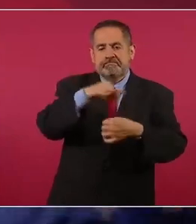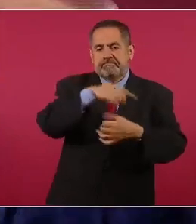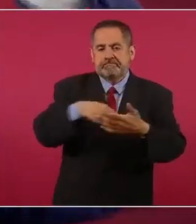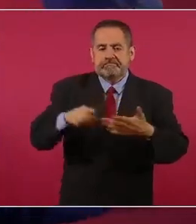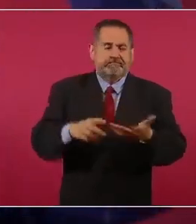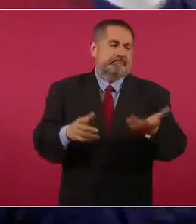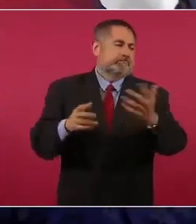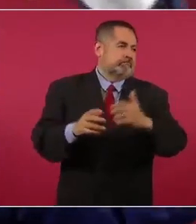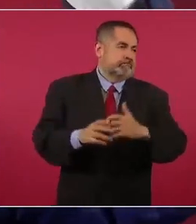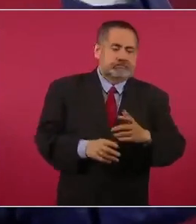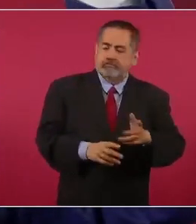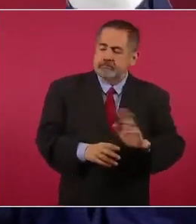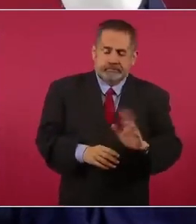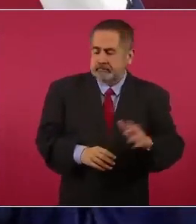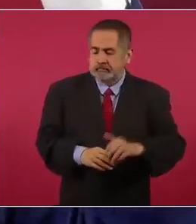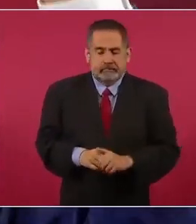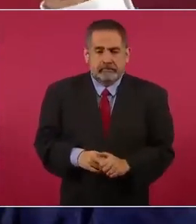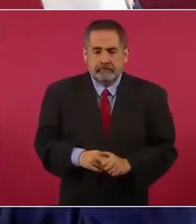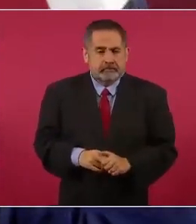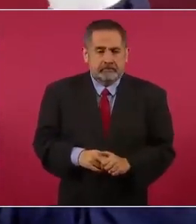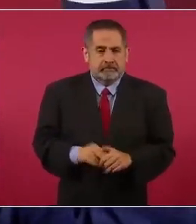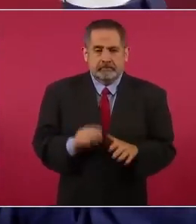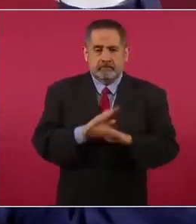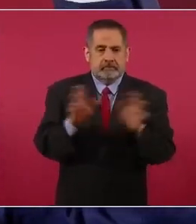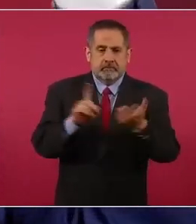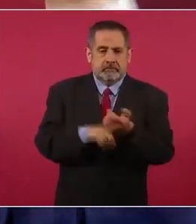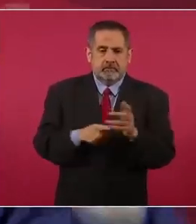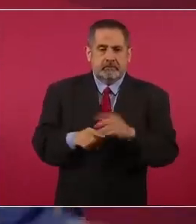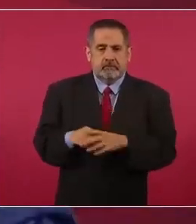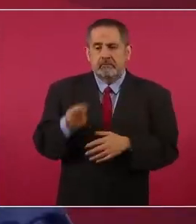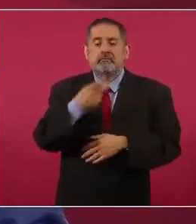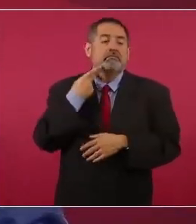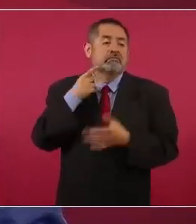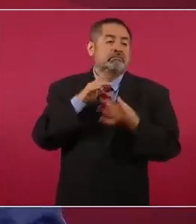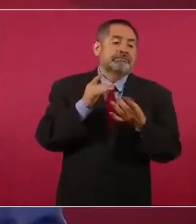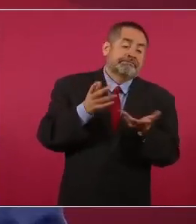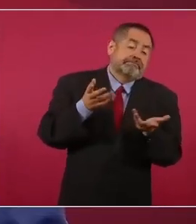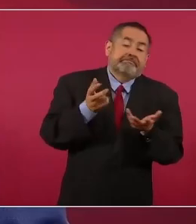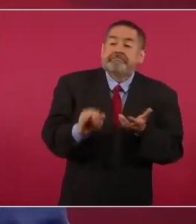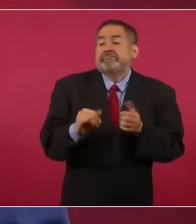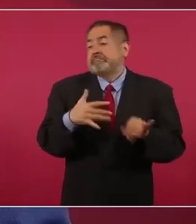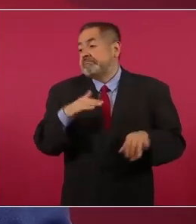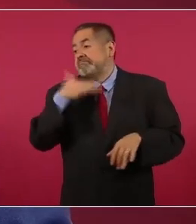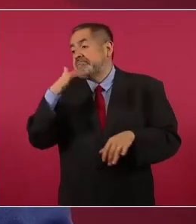Es parte, pues, de la picaresca política.